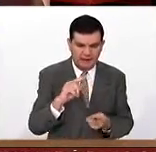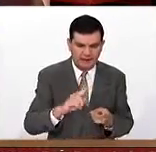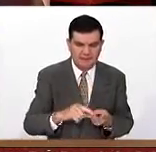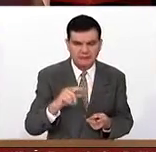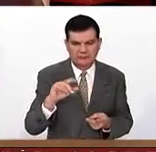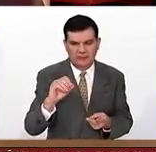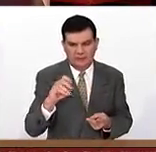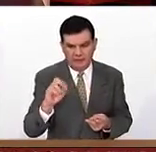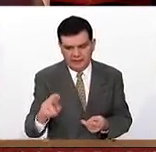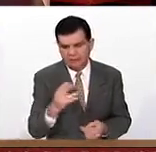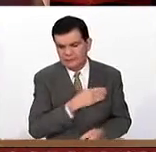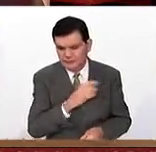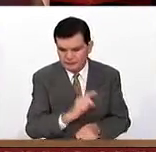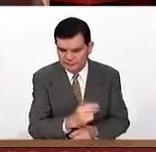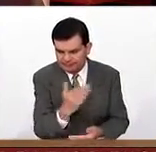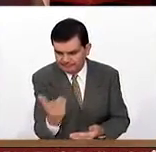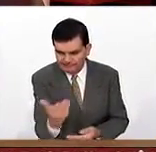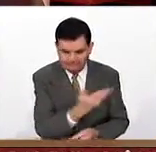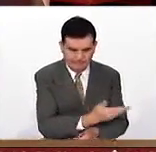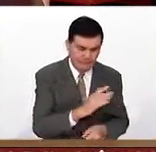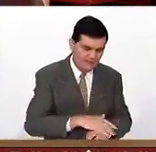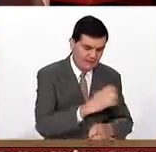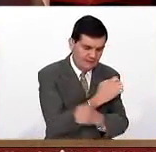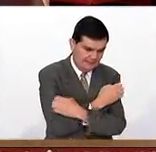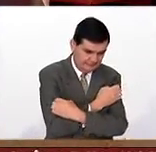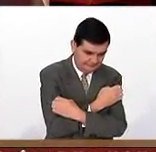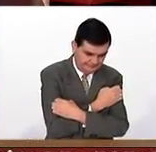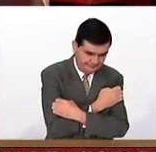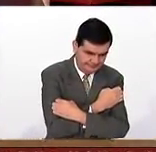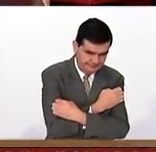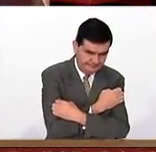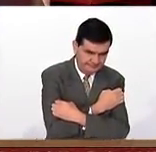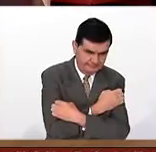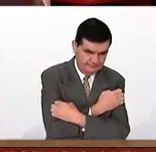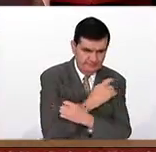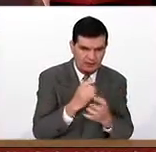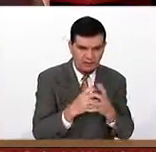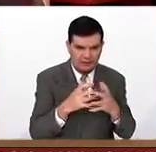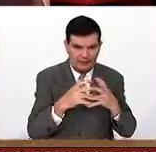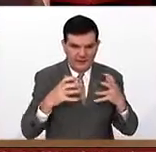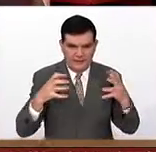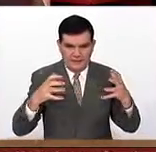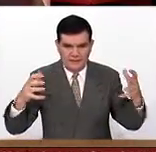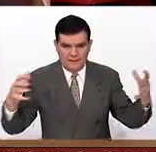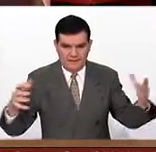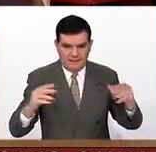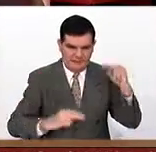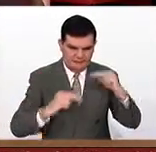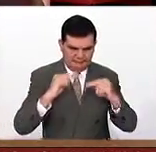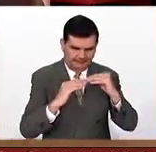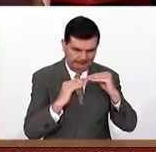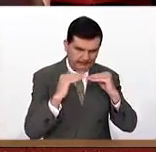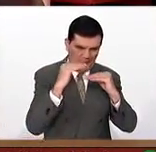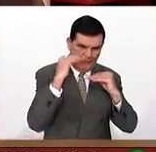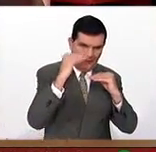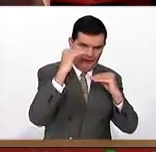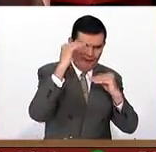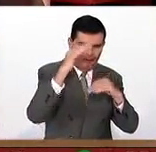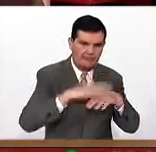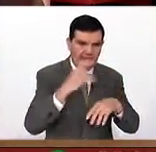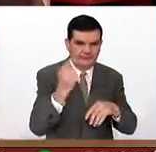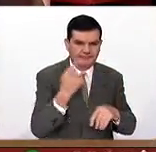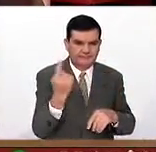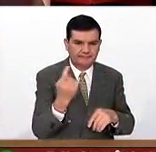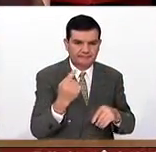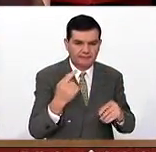muy buenos días el nivel educativo es va creciendo va creciendo sobre todo en función de que